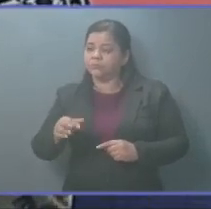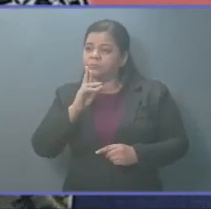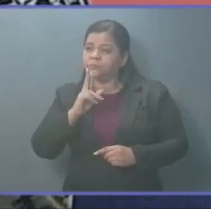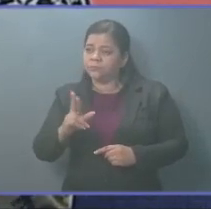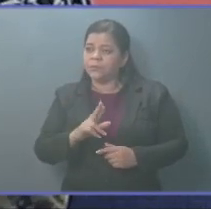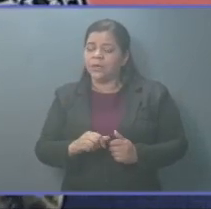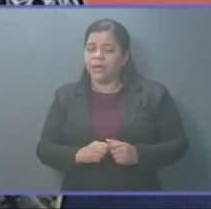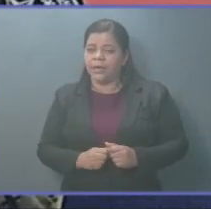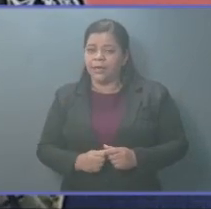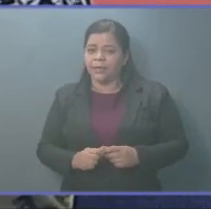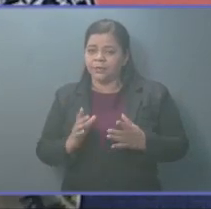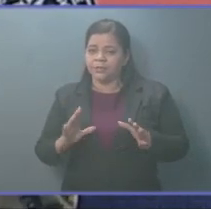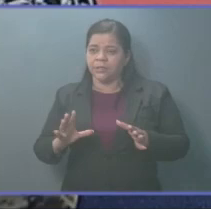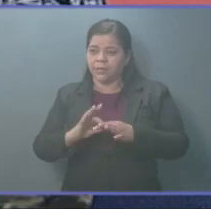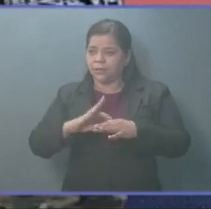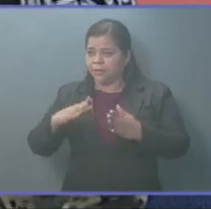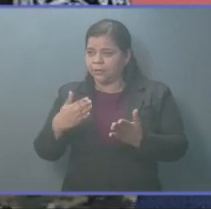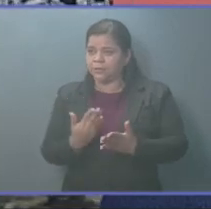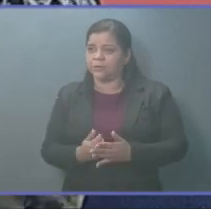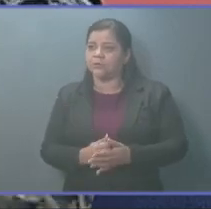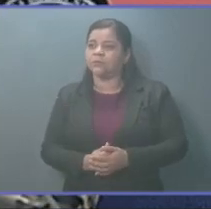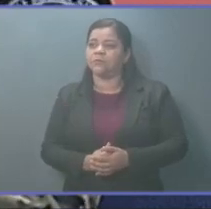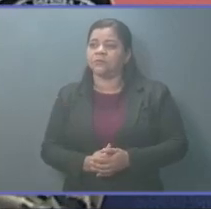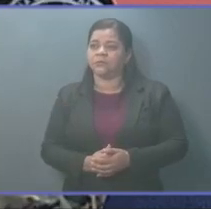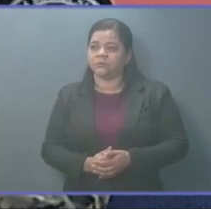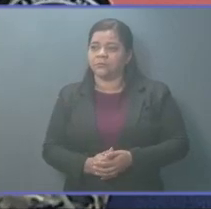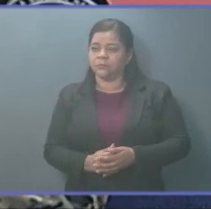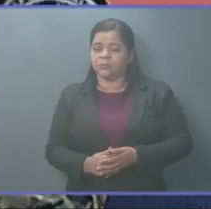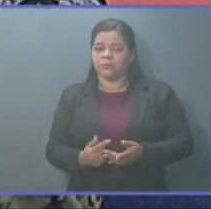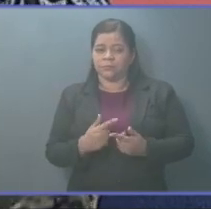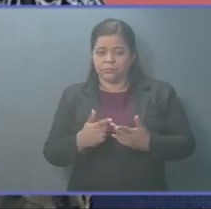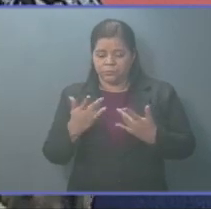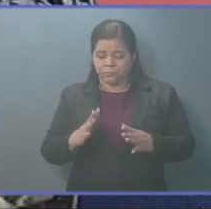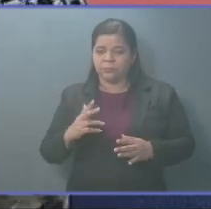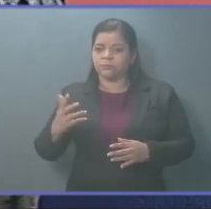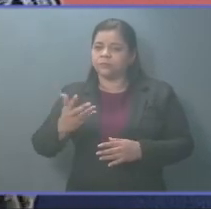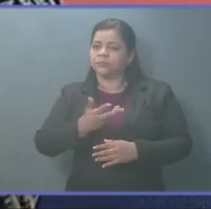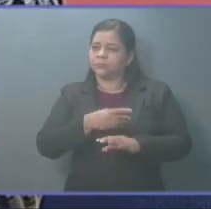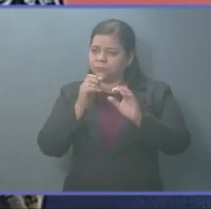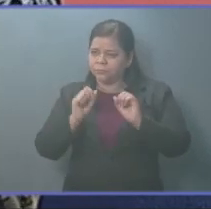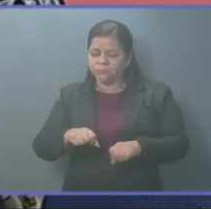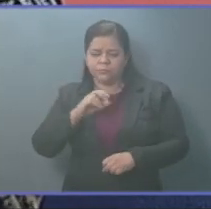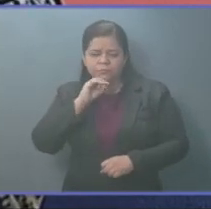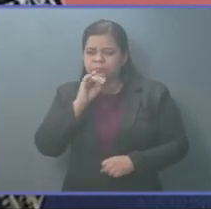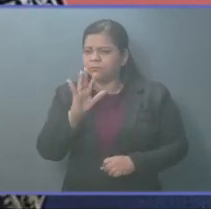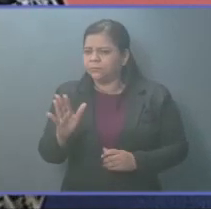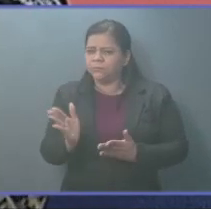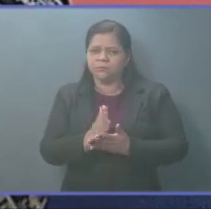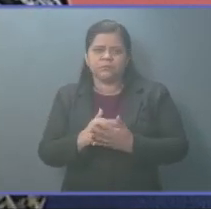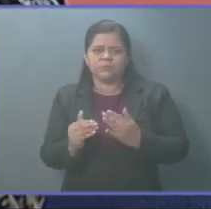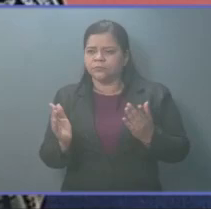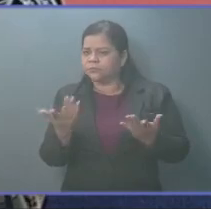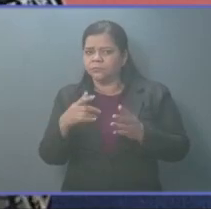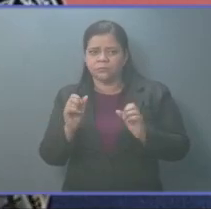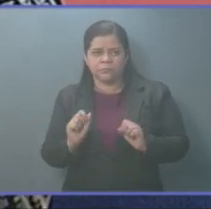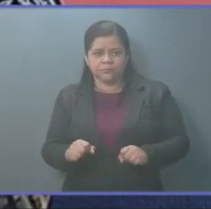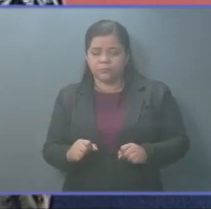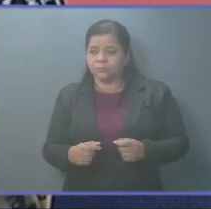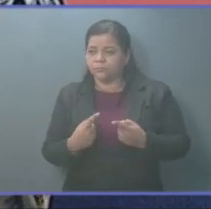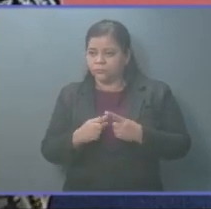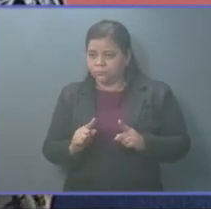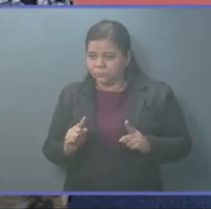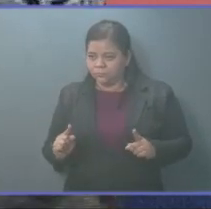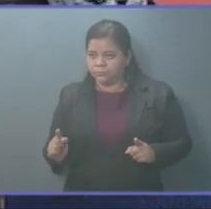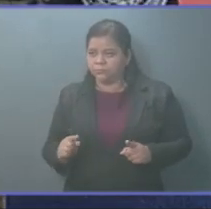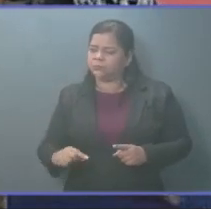hechos que sucedieron, no por suposiciones. No puedo responder por algo que no va a suceder. Y eso,